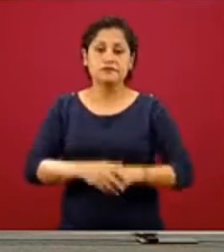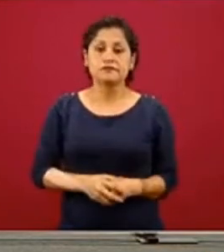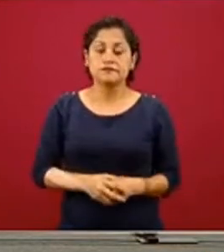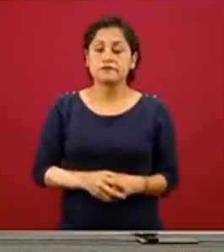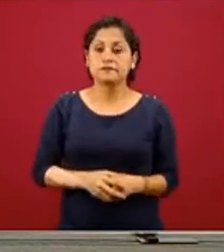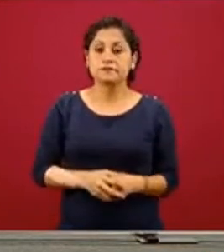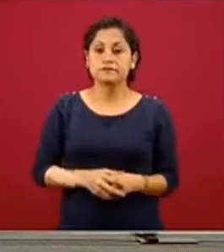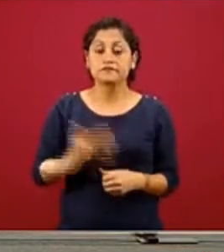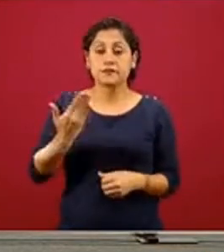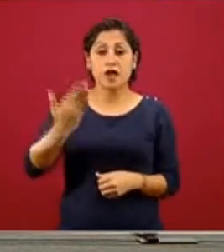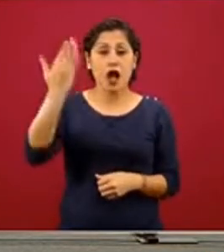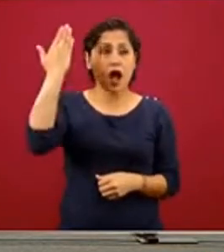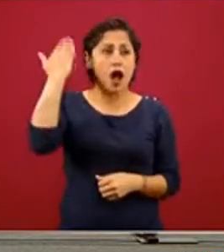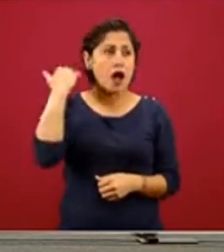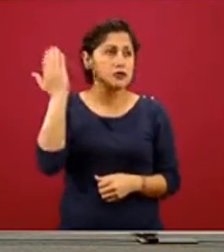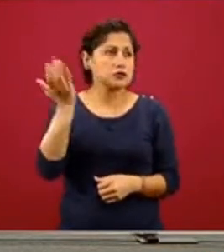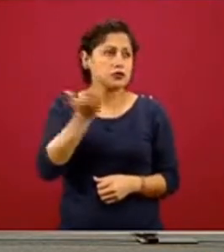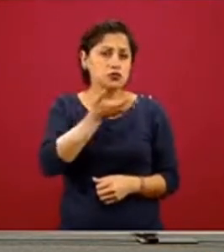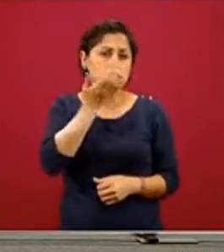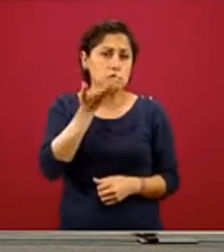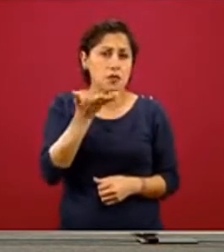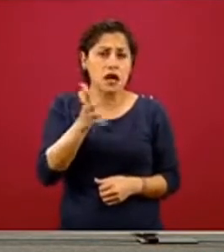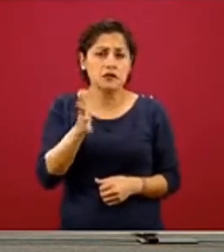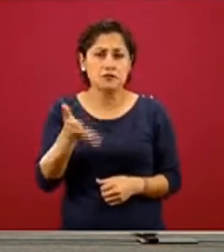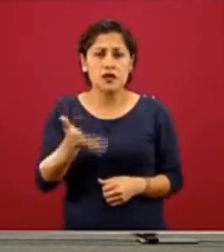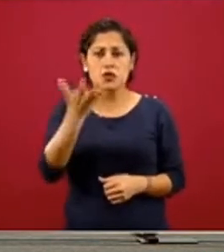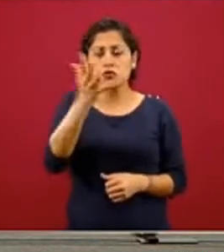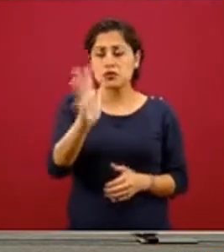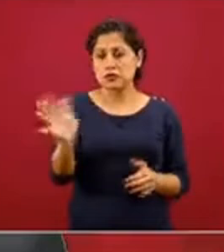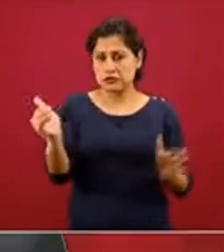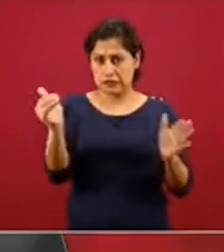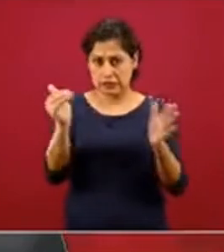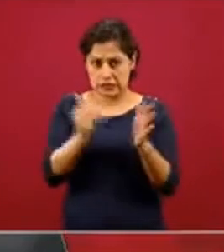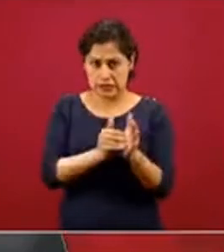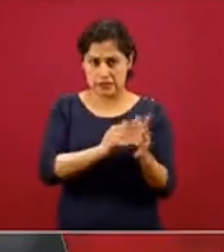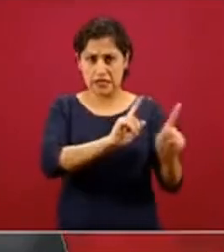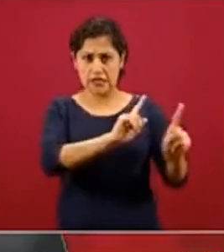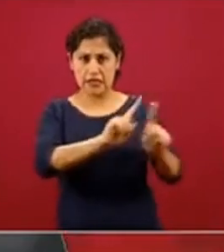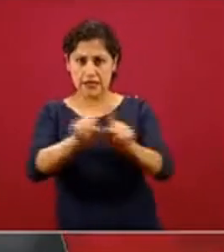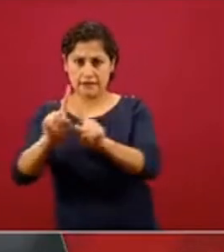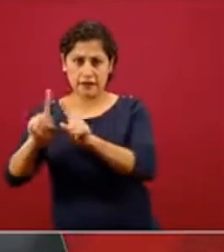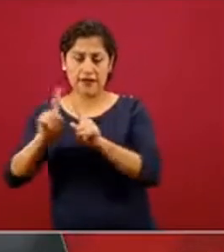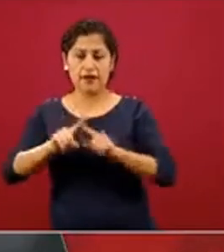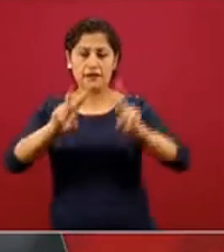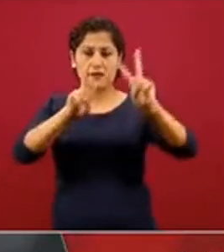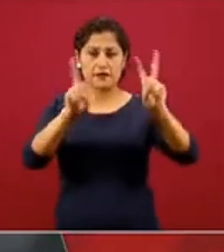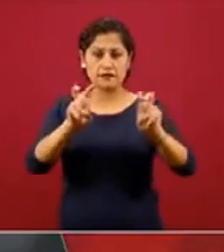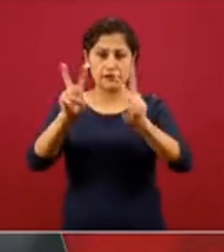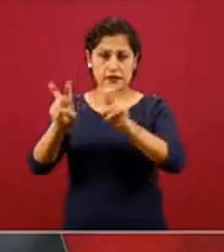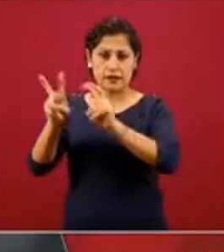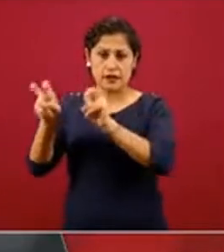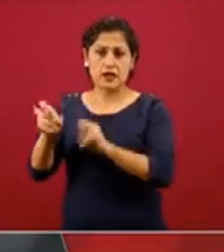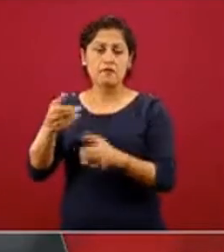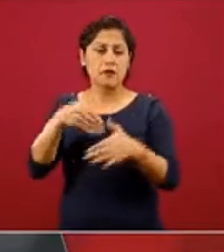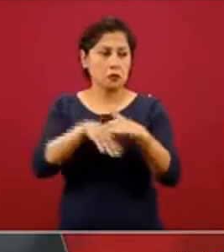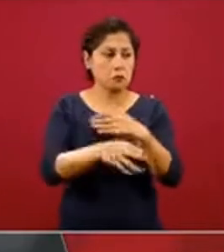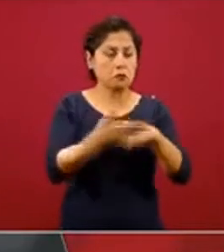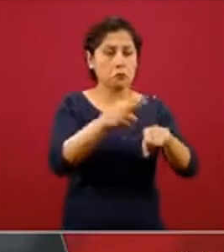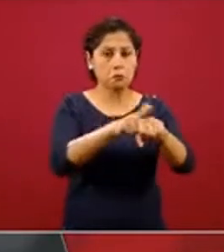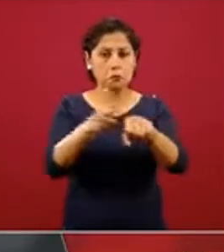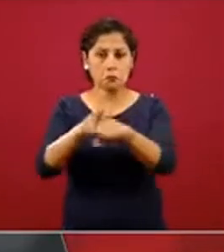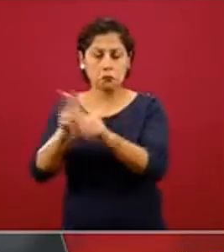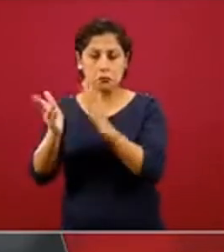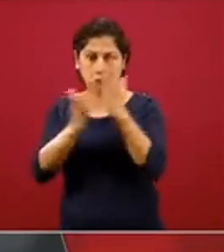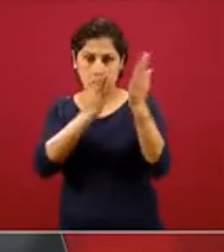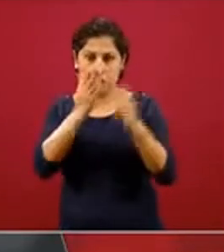abrían un poco menos de 10,000 campos clínicos en las distintas especialidades cada año a